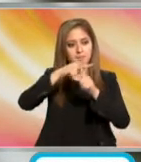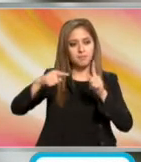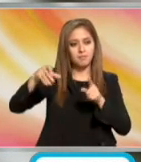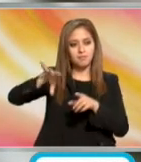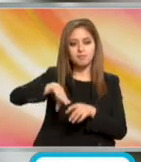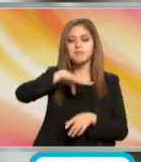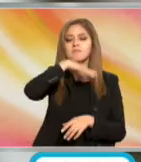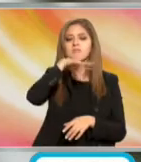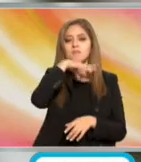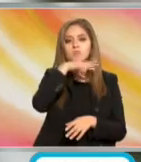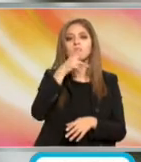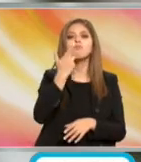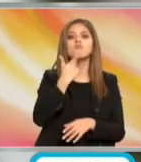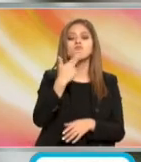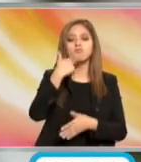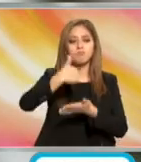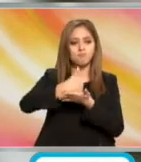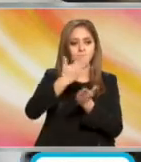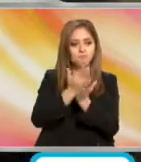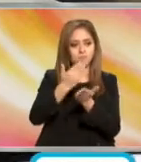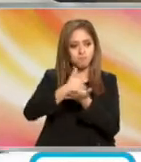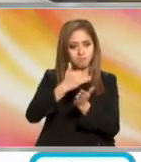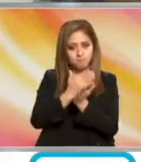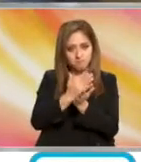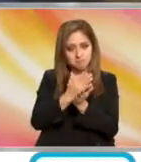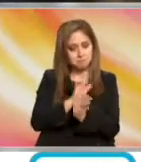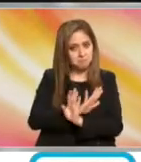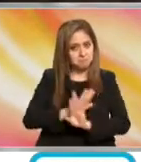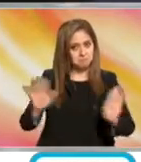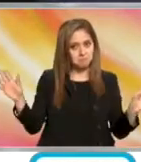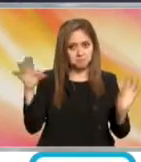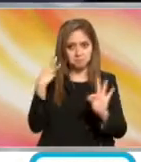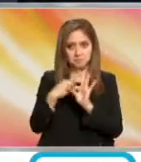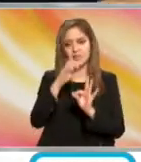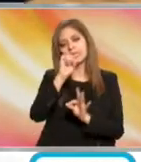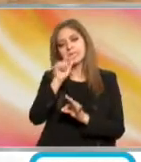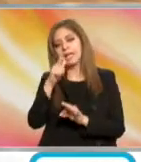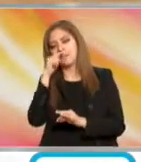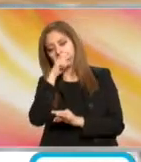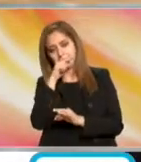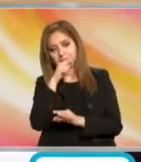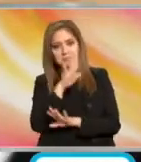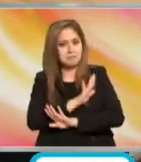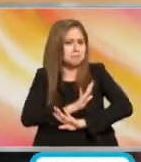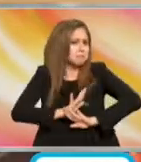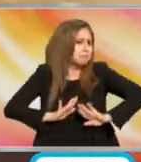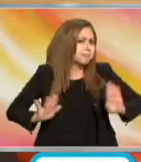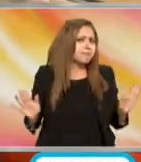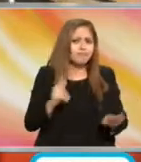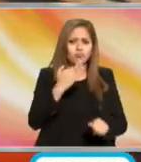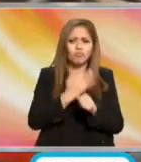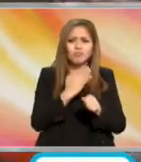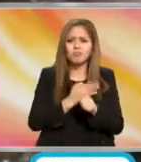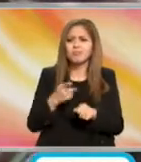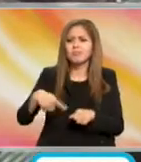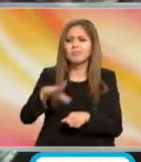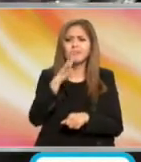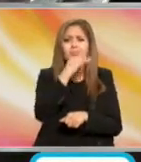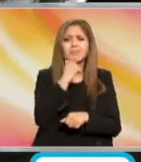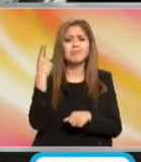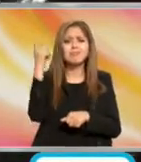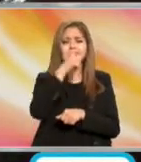y pimienta. Ah, mira, qué sencillo, Eso. qué práctico. Sencillo. No Está hay, sencillito, no hay chef. excusa para no hacer esta preparación el día de hoy,